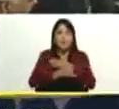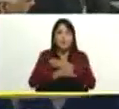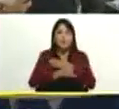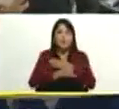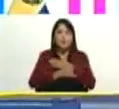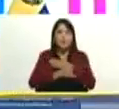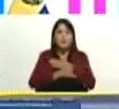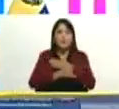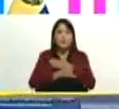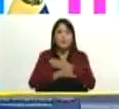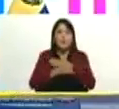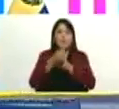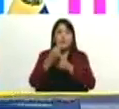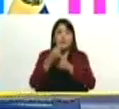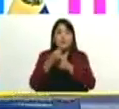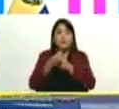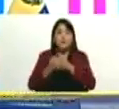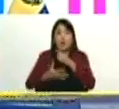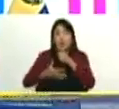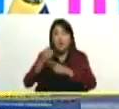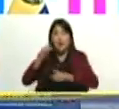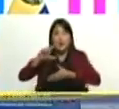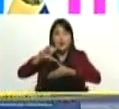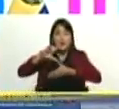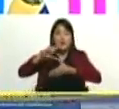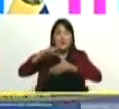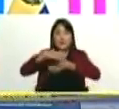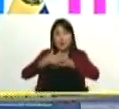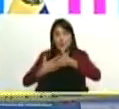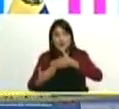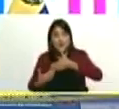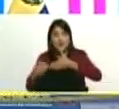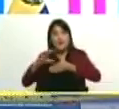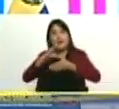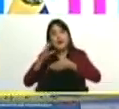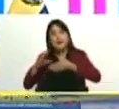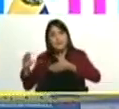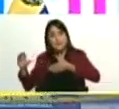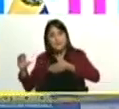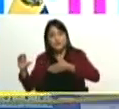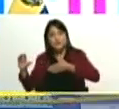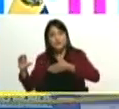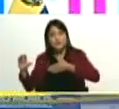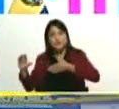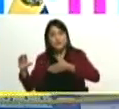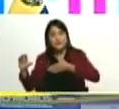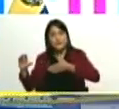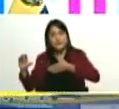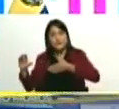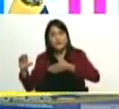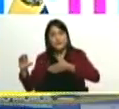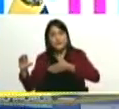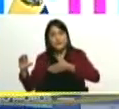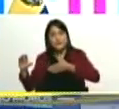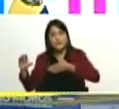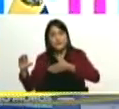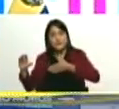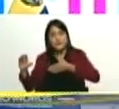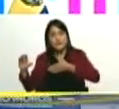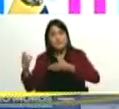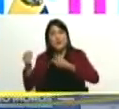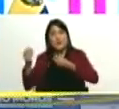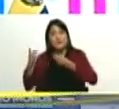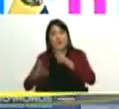nuestro continente. La ciencia y la tecnología, la innovación aplicada, tiene que estar al frente de la búsqueda de